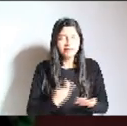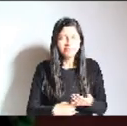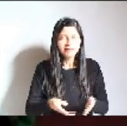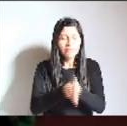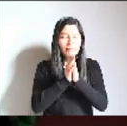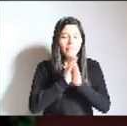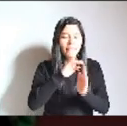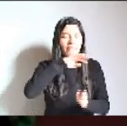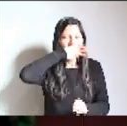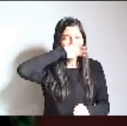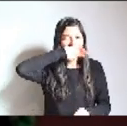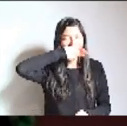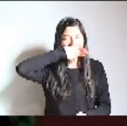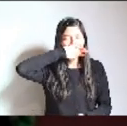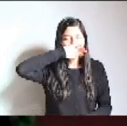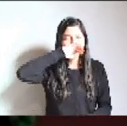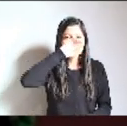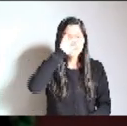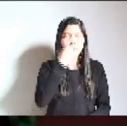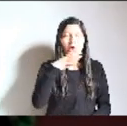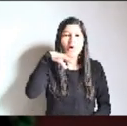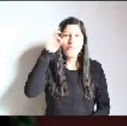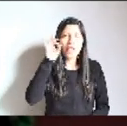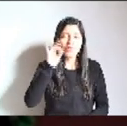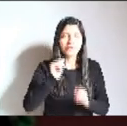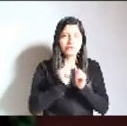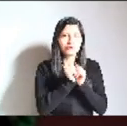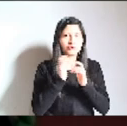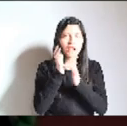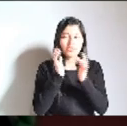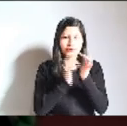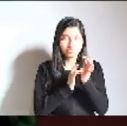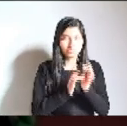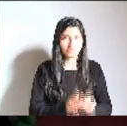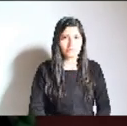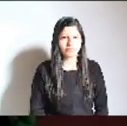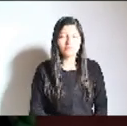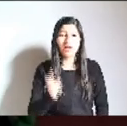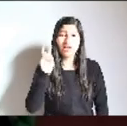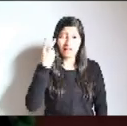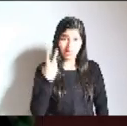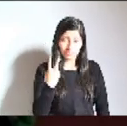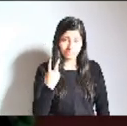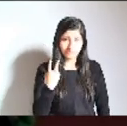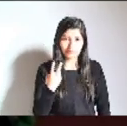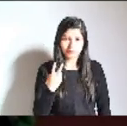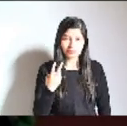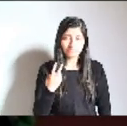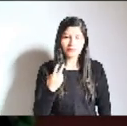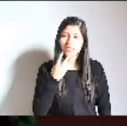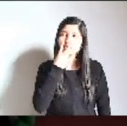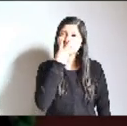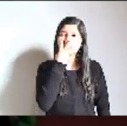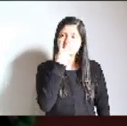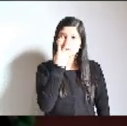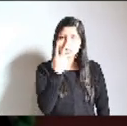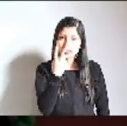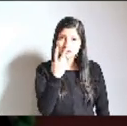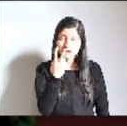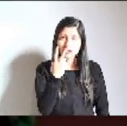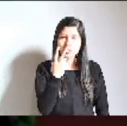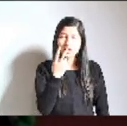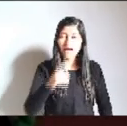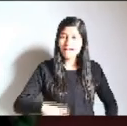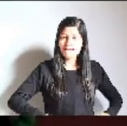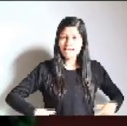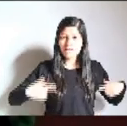Papa. Primero, el encuentro personal con Jesucristo. Segundo, contemplar el testimonio